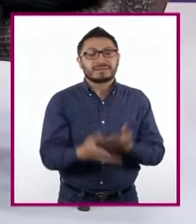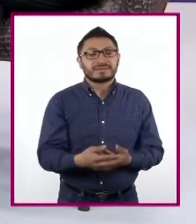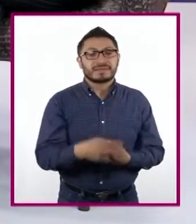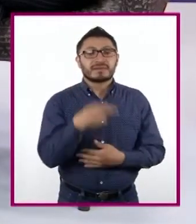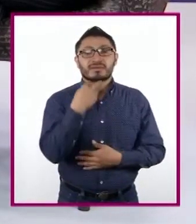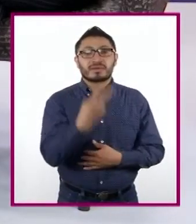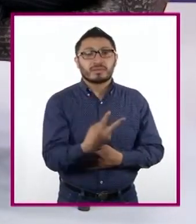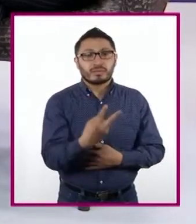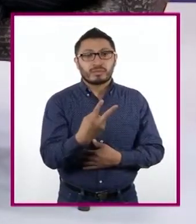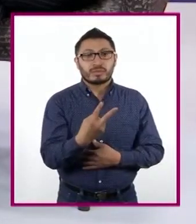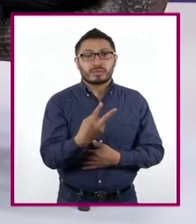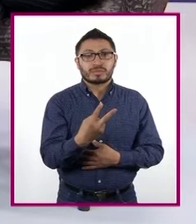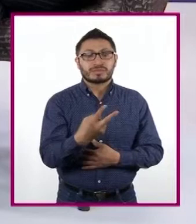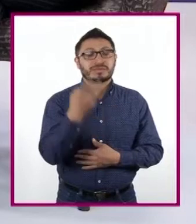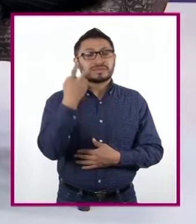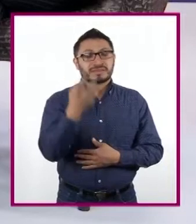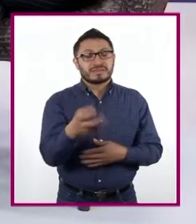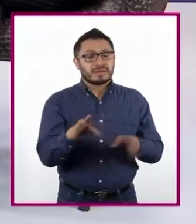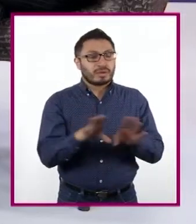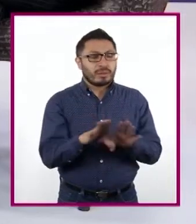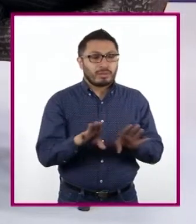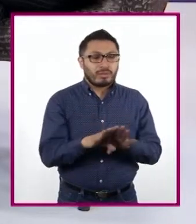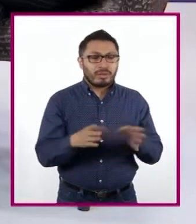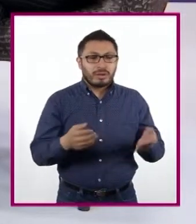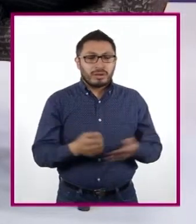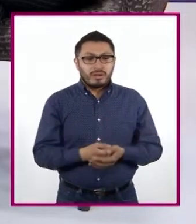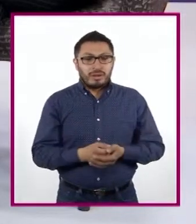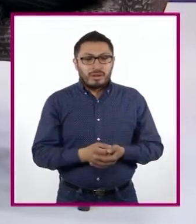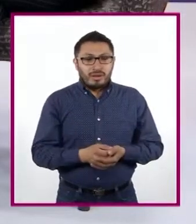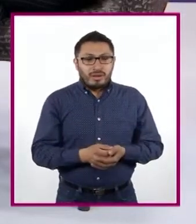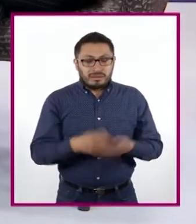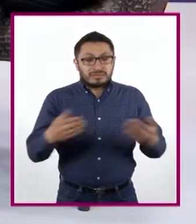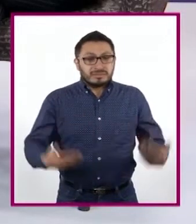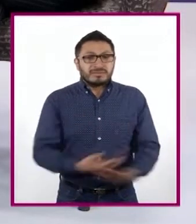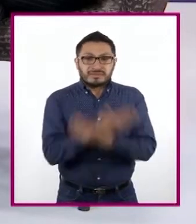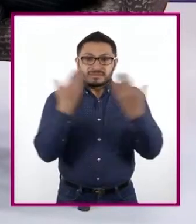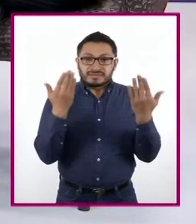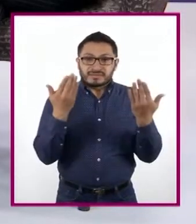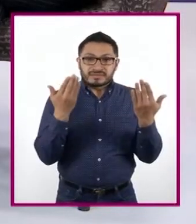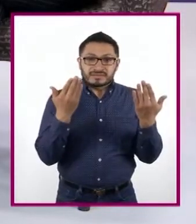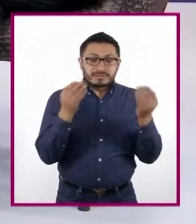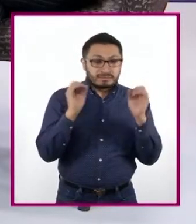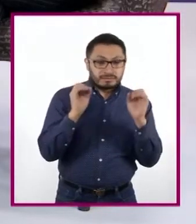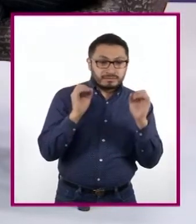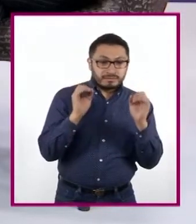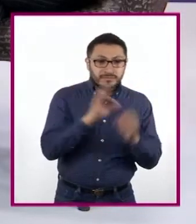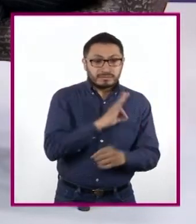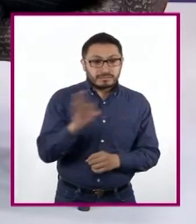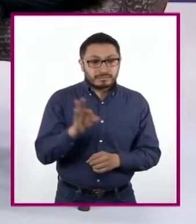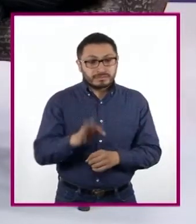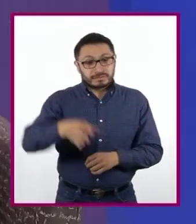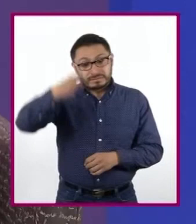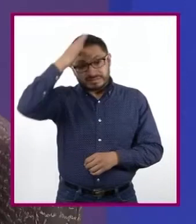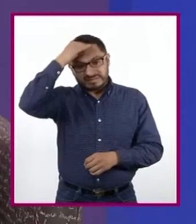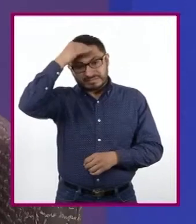oralmente es algo con lo que se nace o es posible de